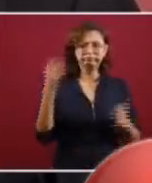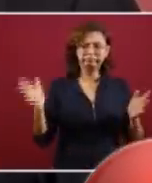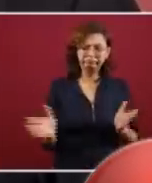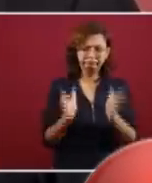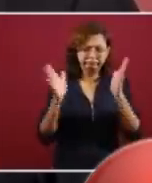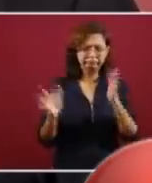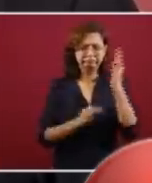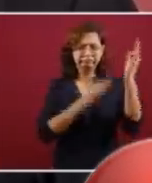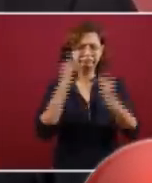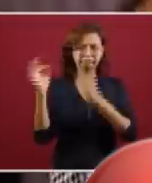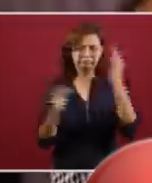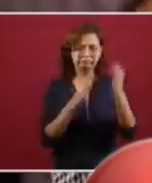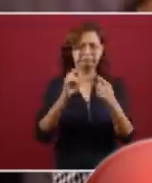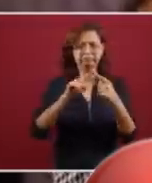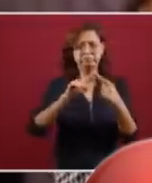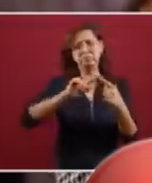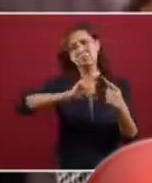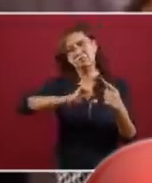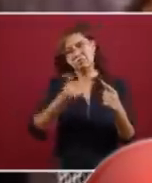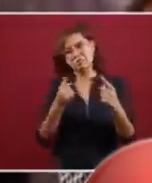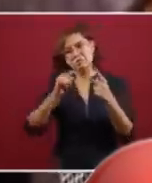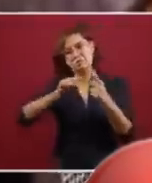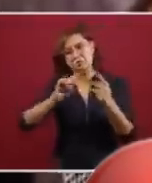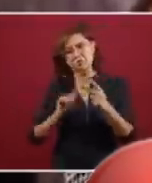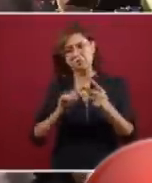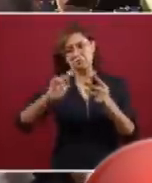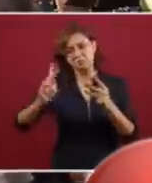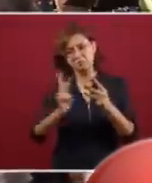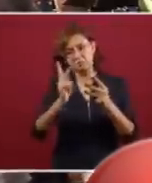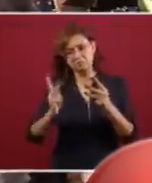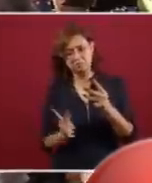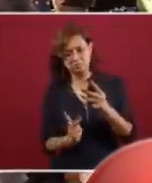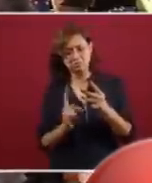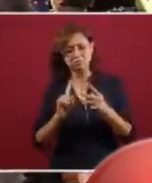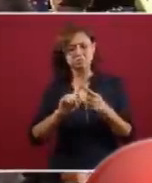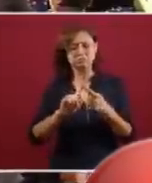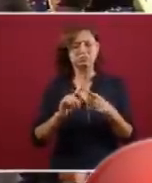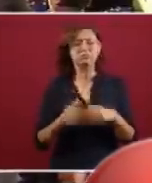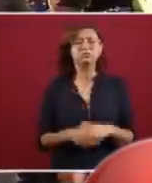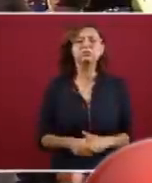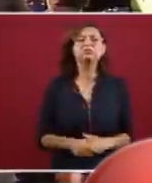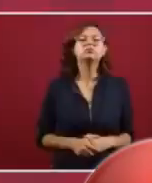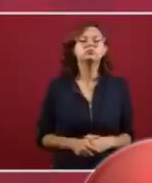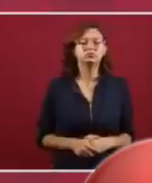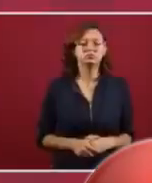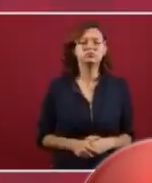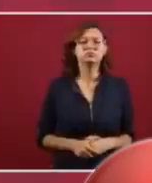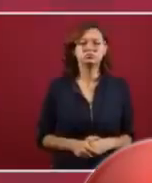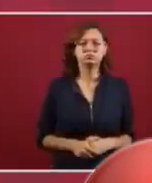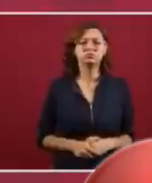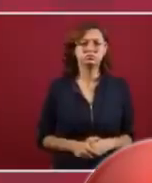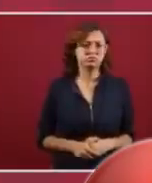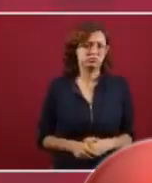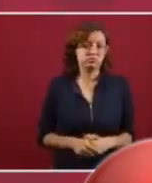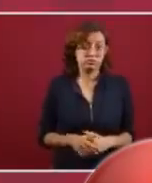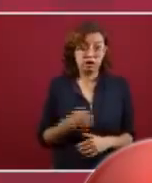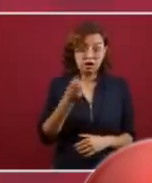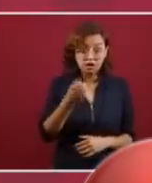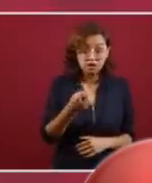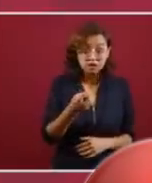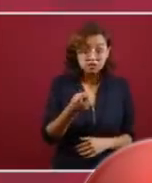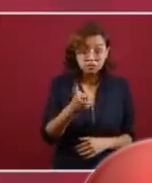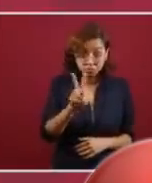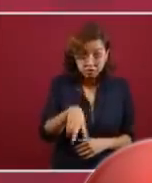promoviendo. Y bueno, si me permite, ahorita le hago otras dos preguntas. Sí, claro que es indebido de